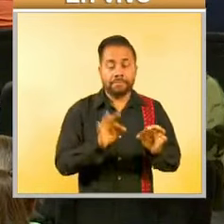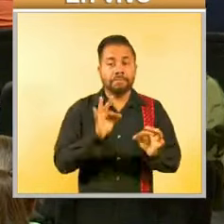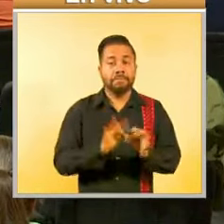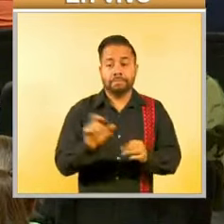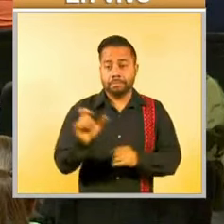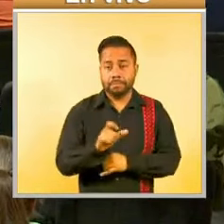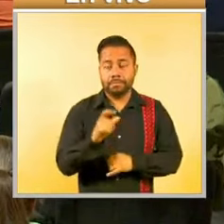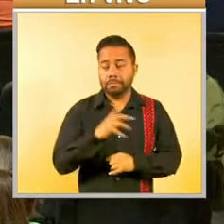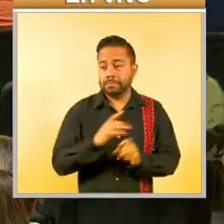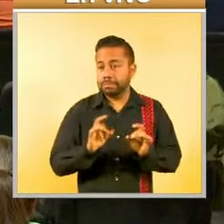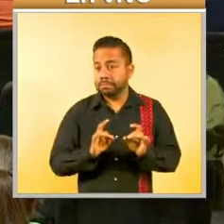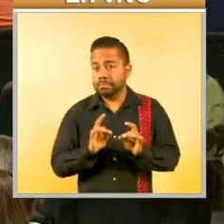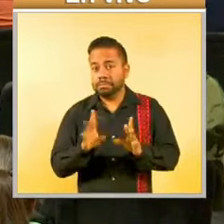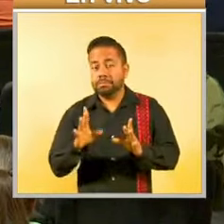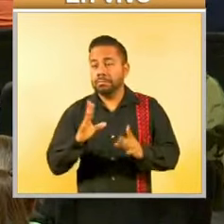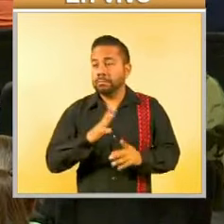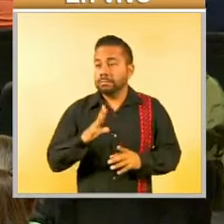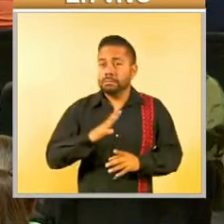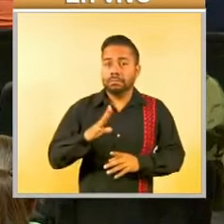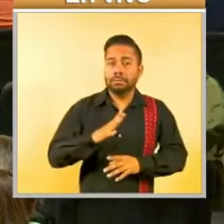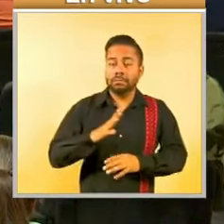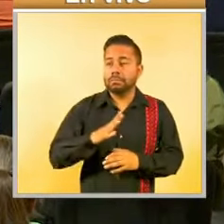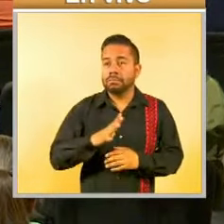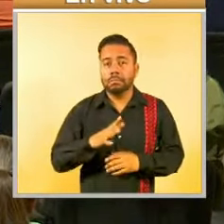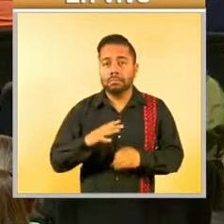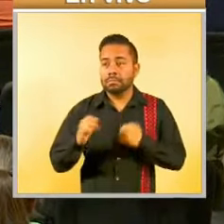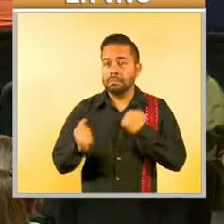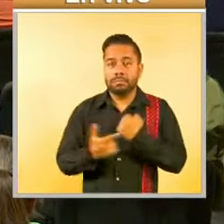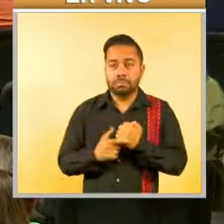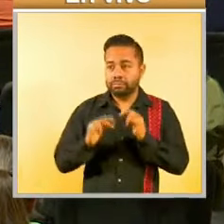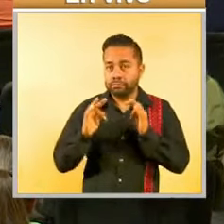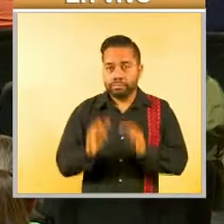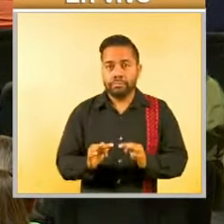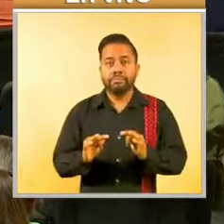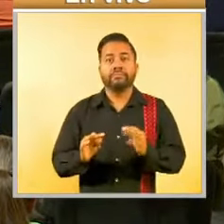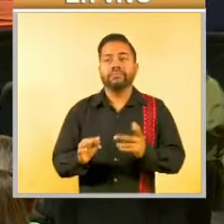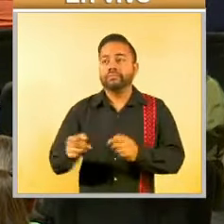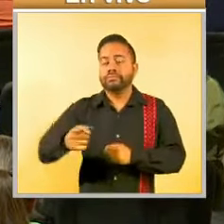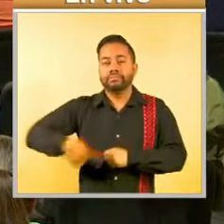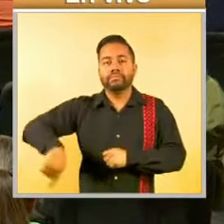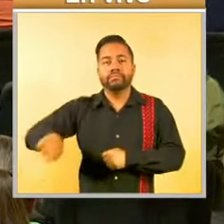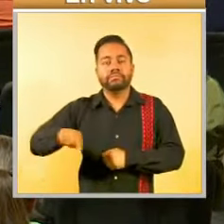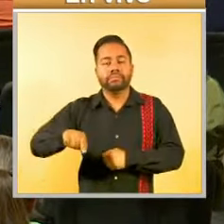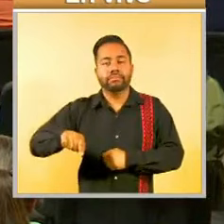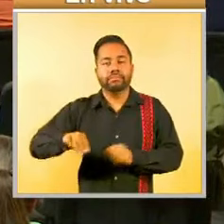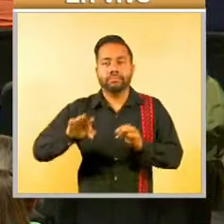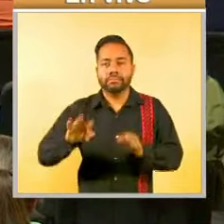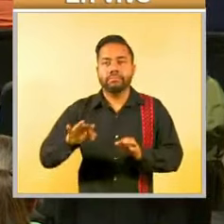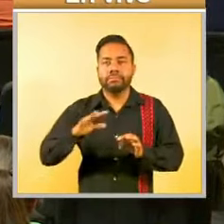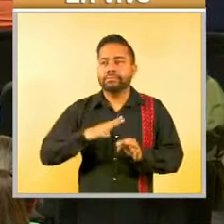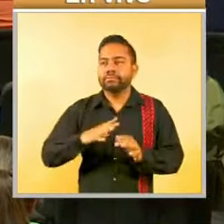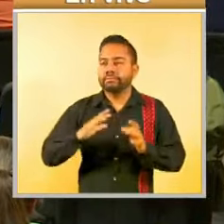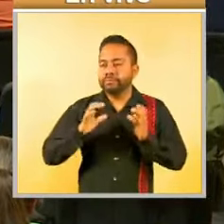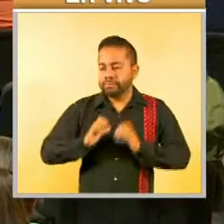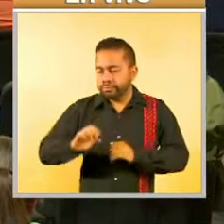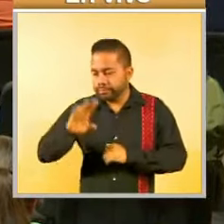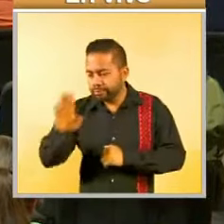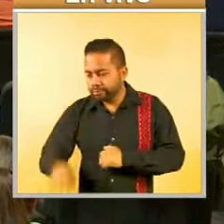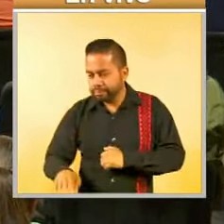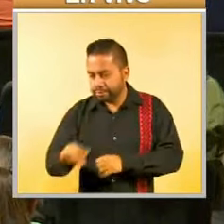cuando nos aparecen algunos algunos este cuerpos que nos ya han aparecido lo que es en el área de